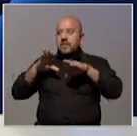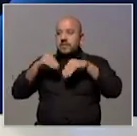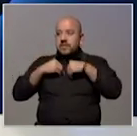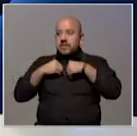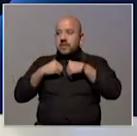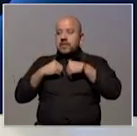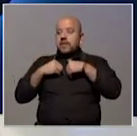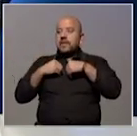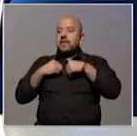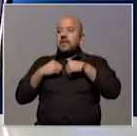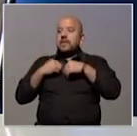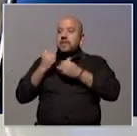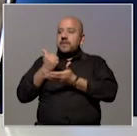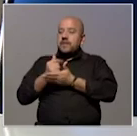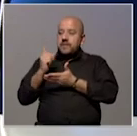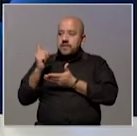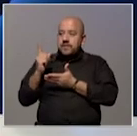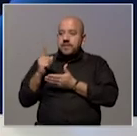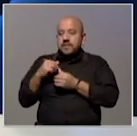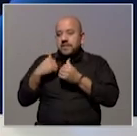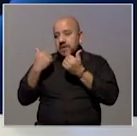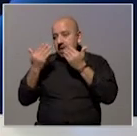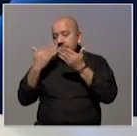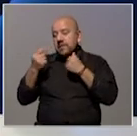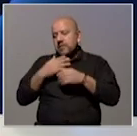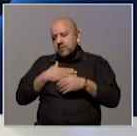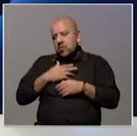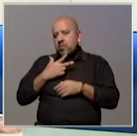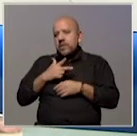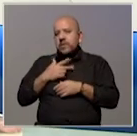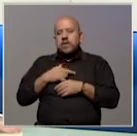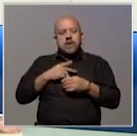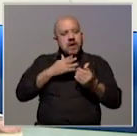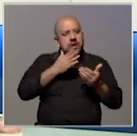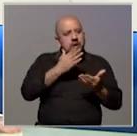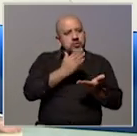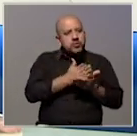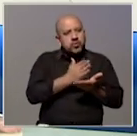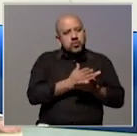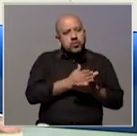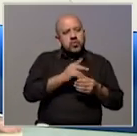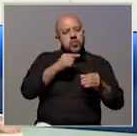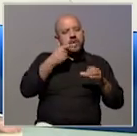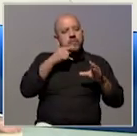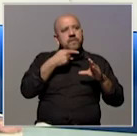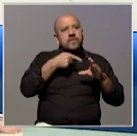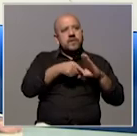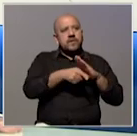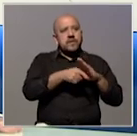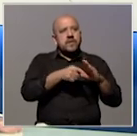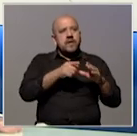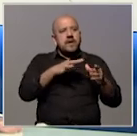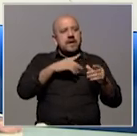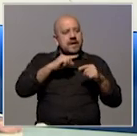este cargo este habla de su gran humildad colaboró en darle más profundidad o elevación a